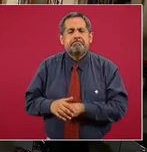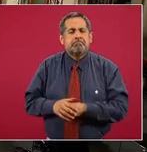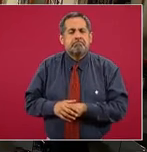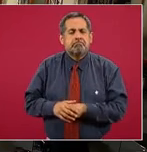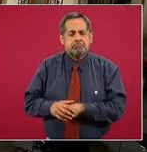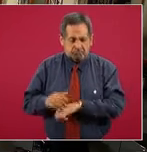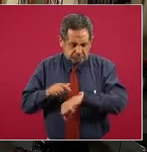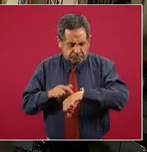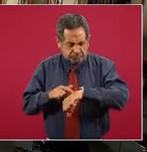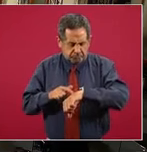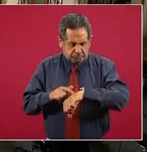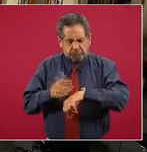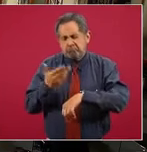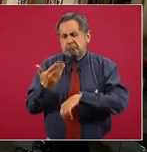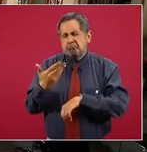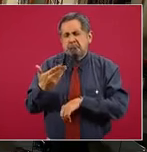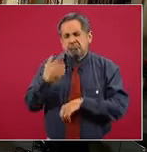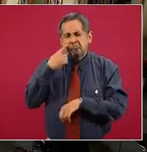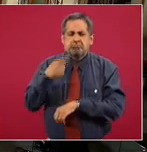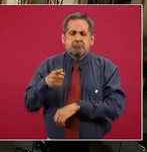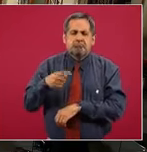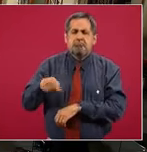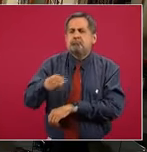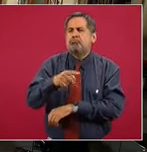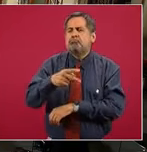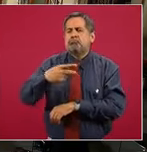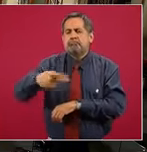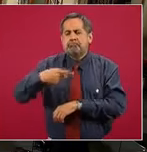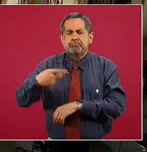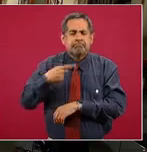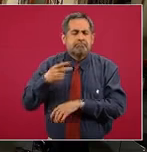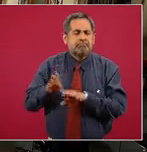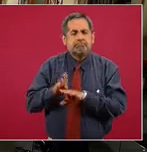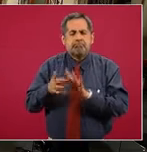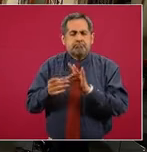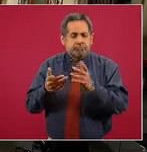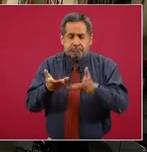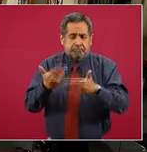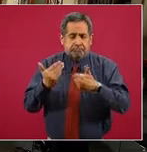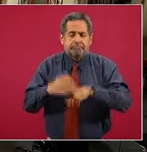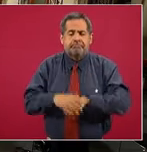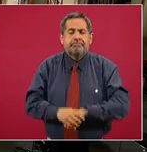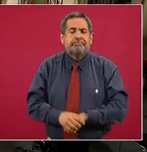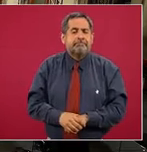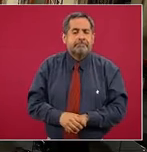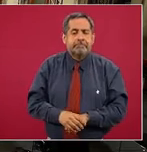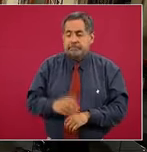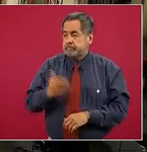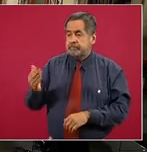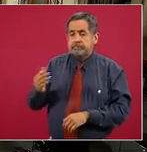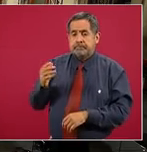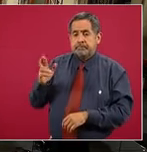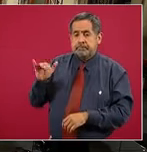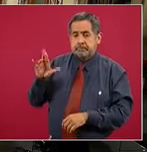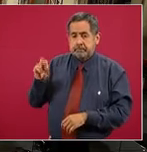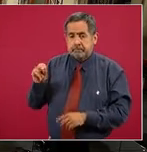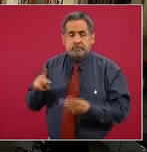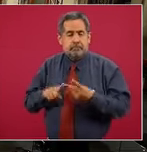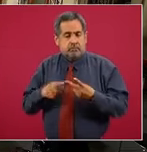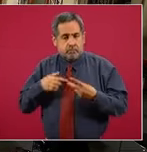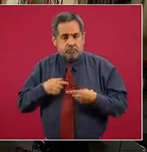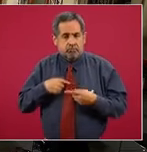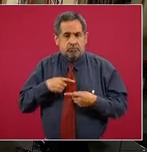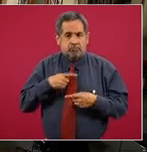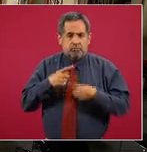un rato considerable para preguntas, en las que tanto el doctor Ricardo Cortés como yo